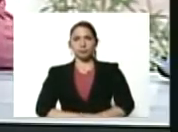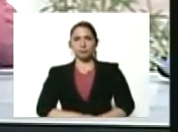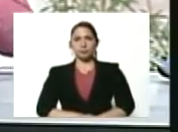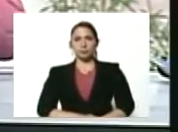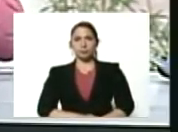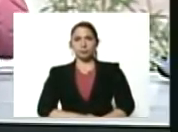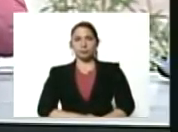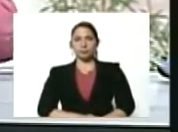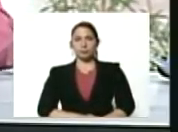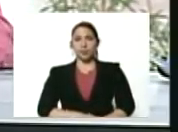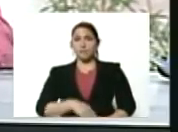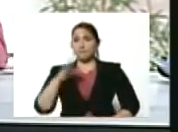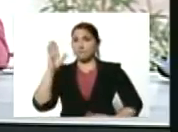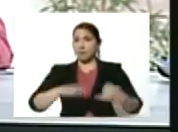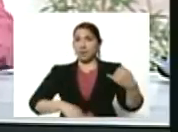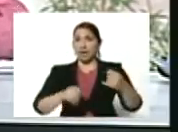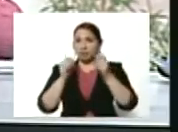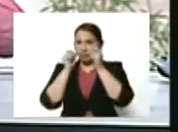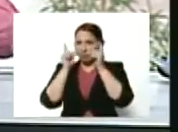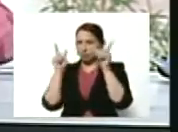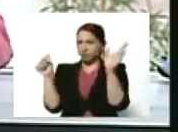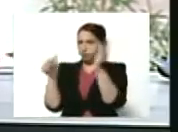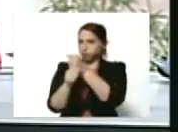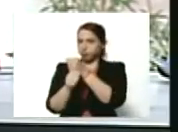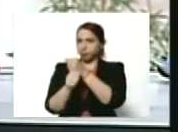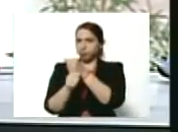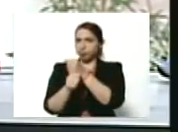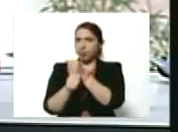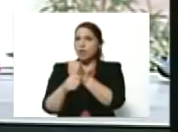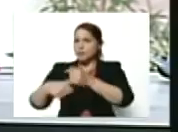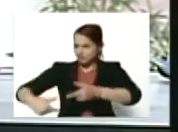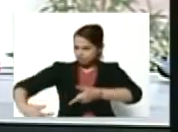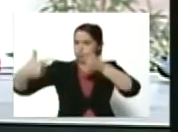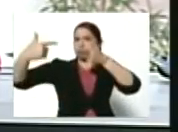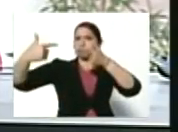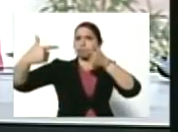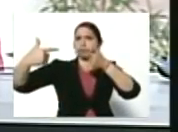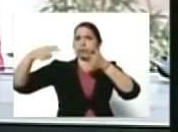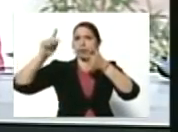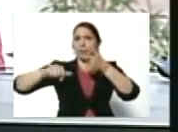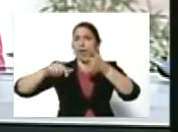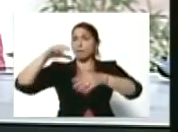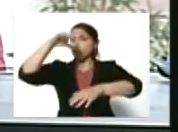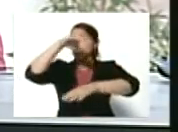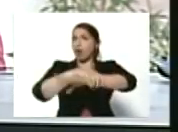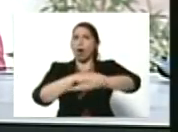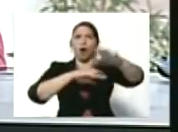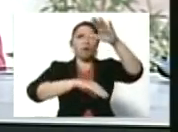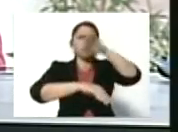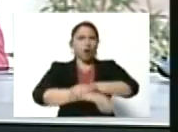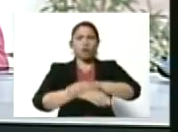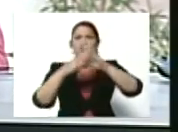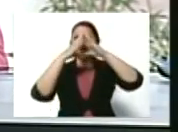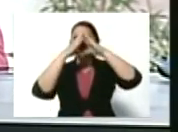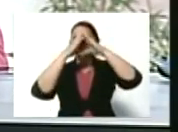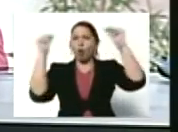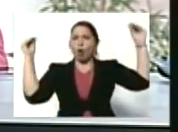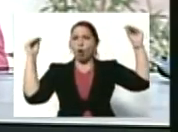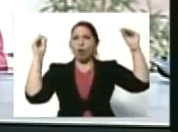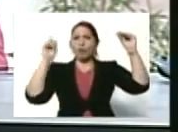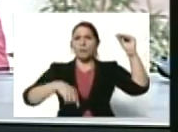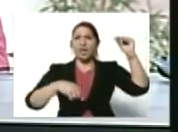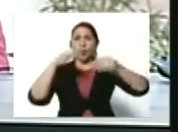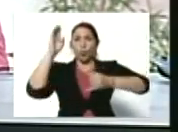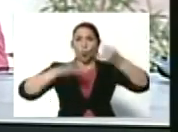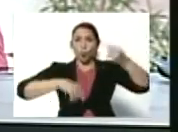que fue la que al final los descubrió, los enfrentó y los capturó a todos, incluyendo a este